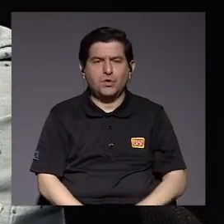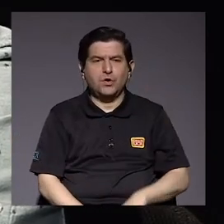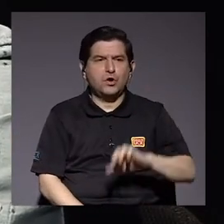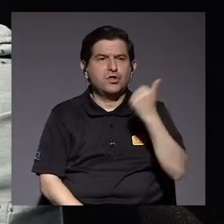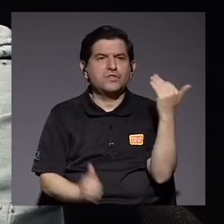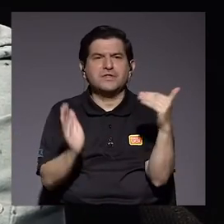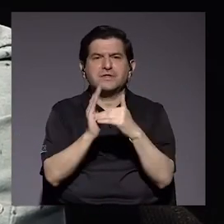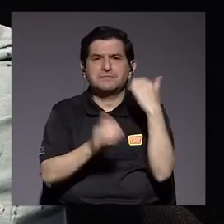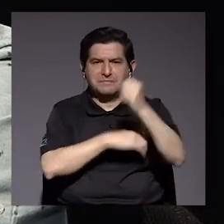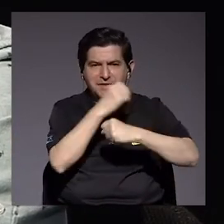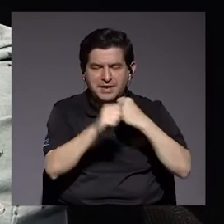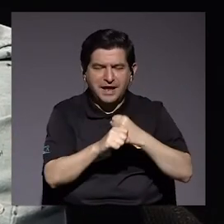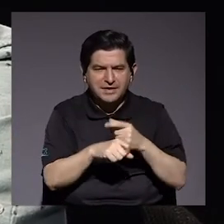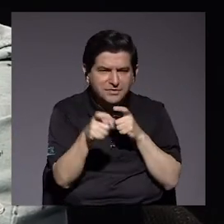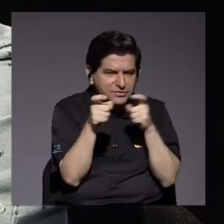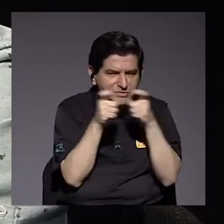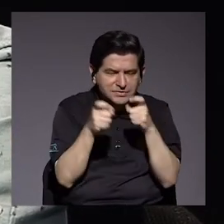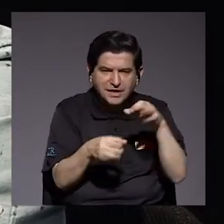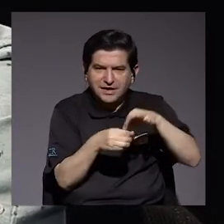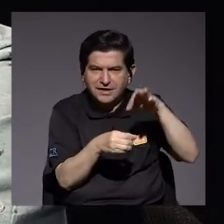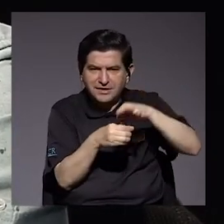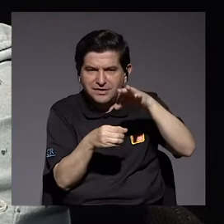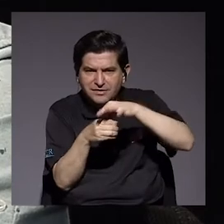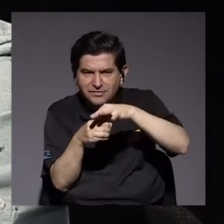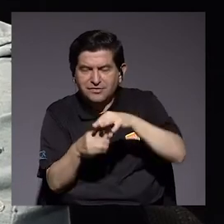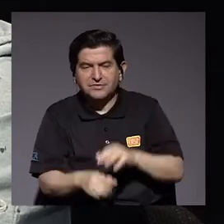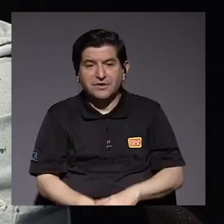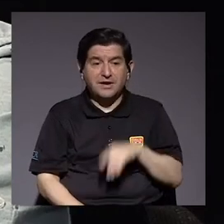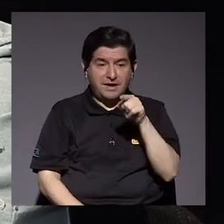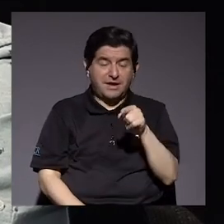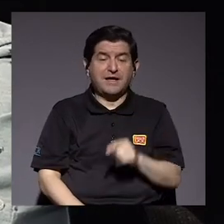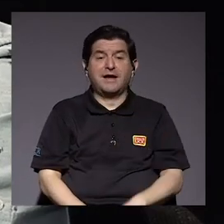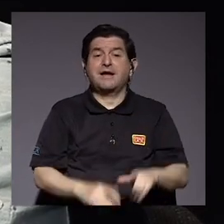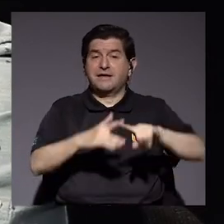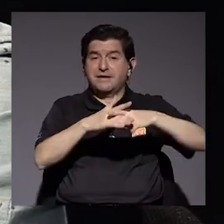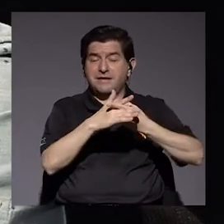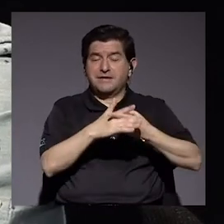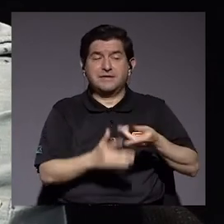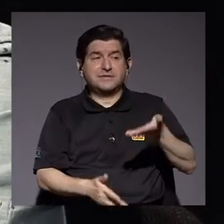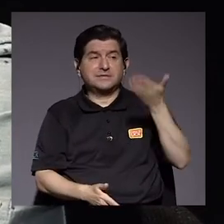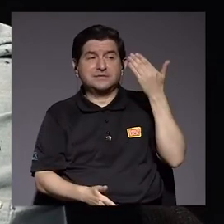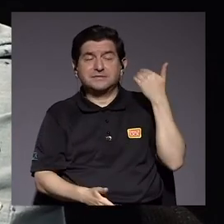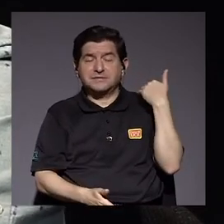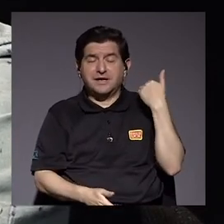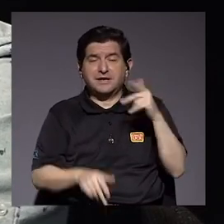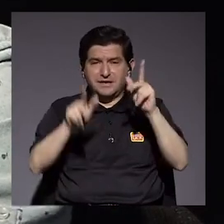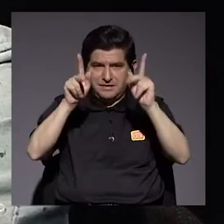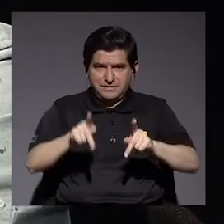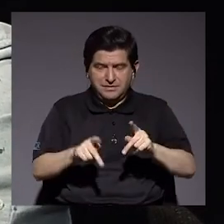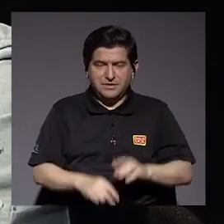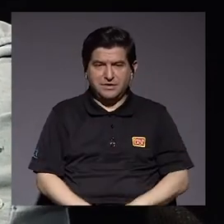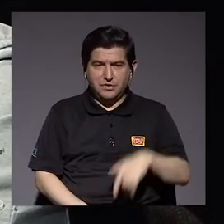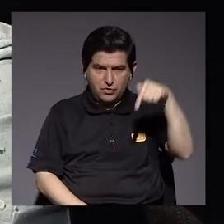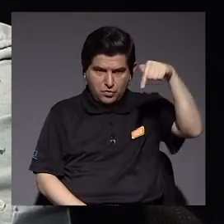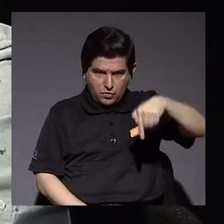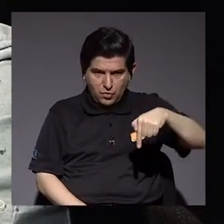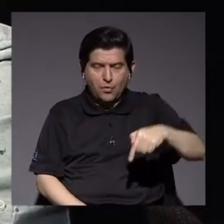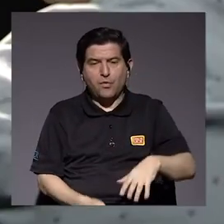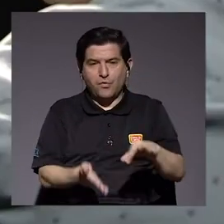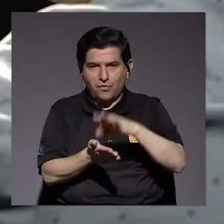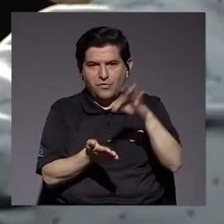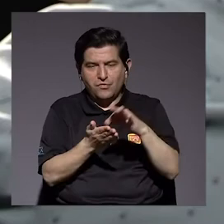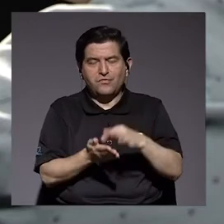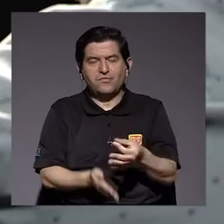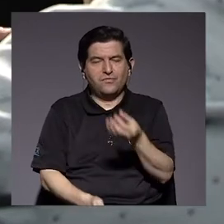Hace 10.000 años que empezó la domesticación de los cultivos, de ahí fue donde se agarraron nuestros ancestros para llegar a generar el grano